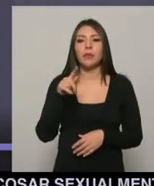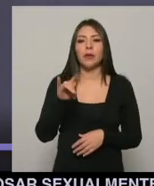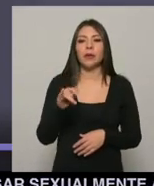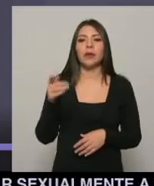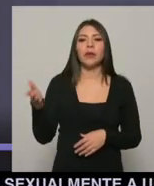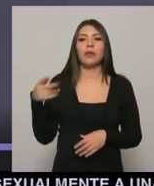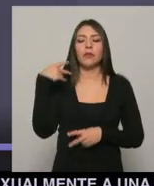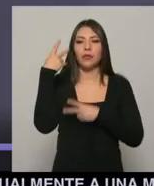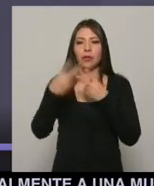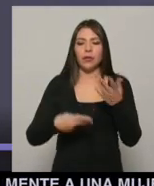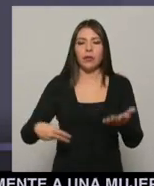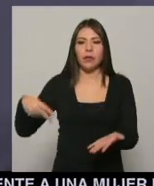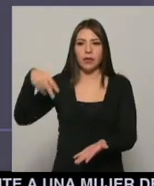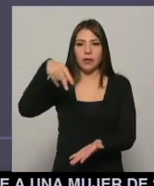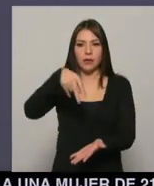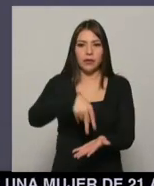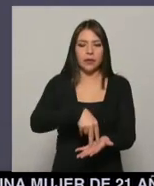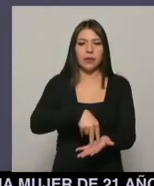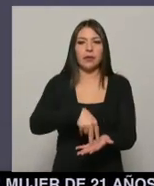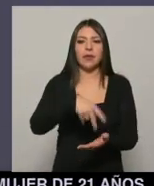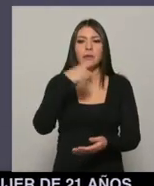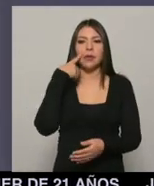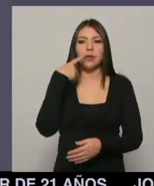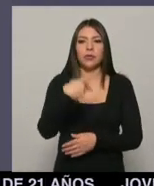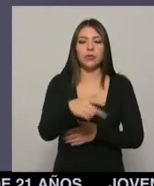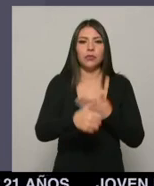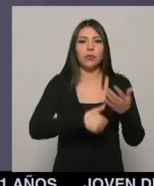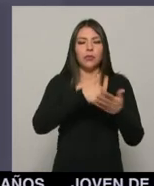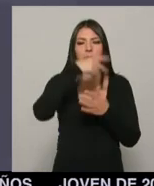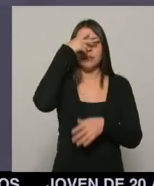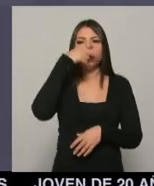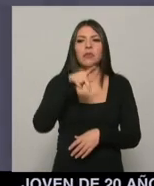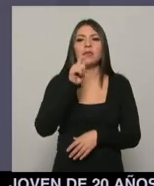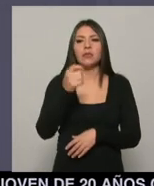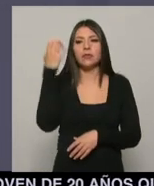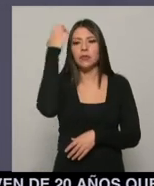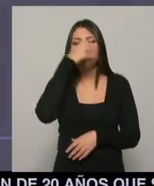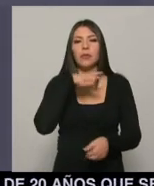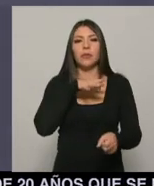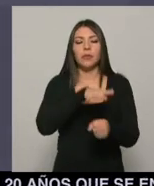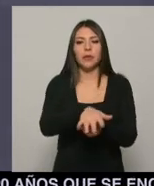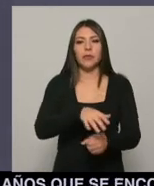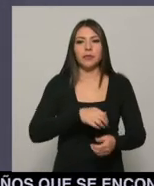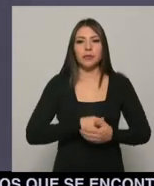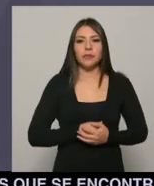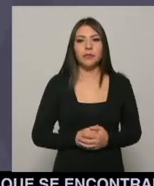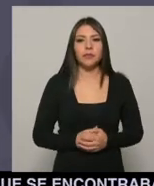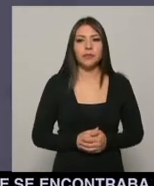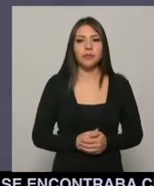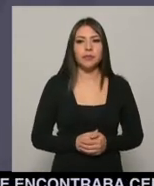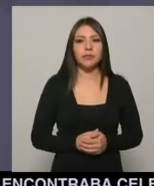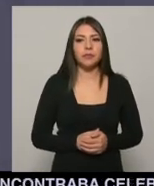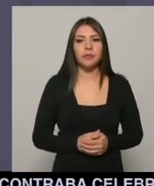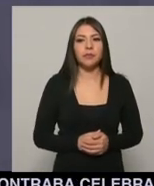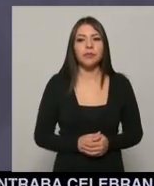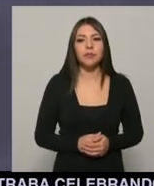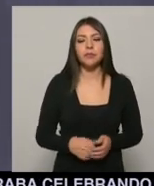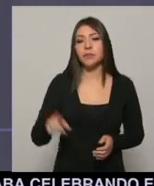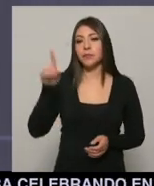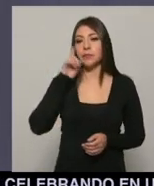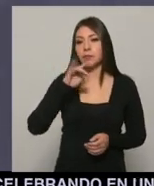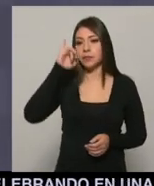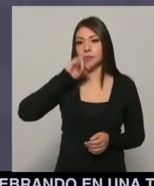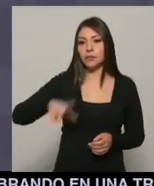ese escaño precisamente de parte de la Ciudad de México. ¿Cuál es el balance? Bueno, vamos a tener el informe de la jefa de gobierno